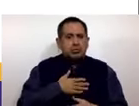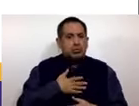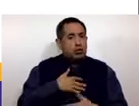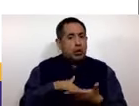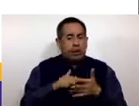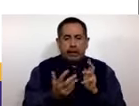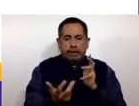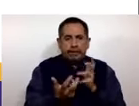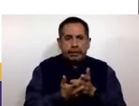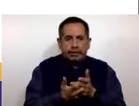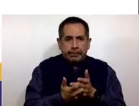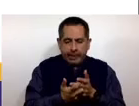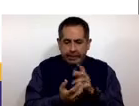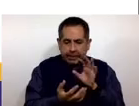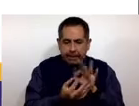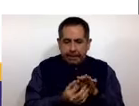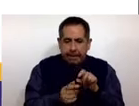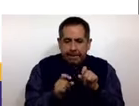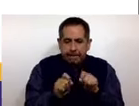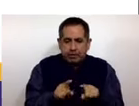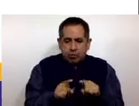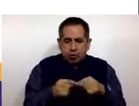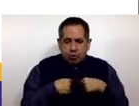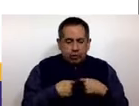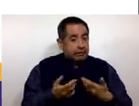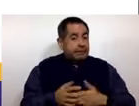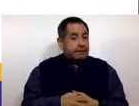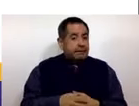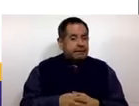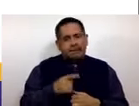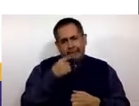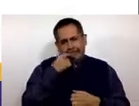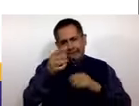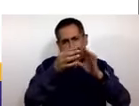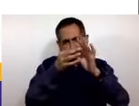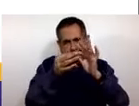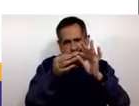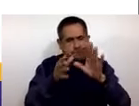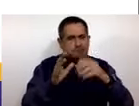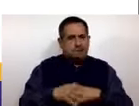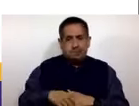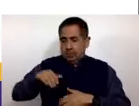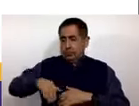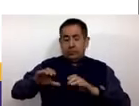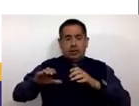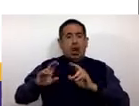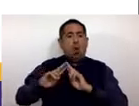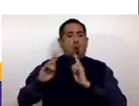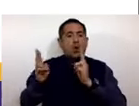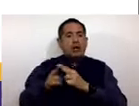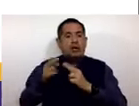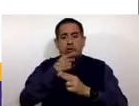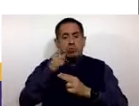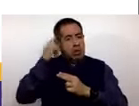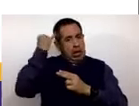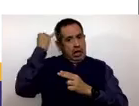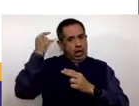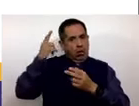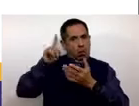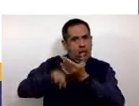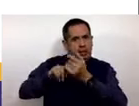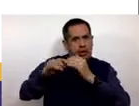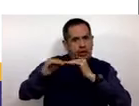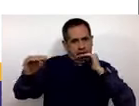la lectura de tu libro. Y bueno, yo quería contarte que en la Unidad de Igualdad de Género de la Suprema Corte de Justicia de la Nación